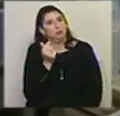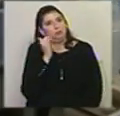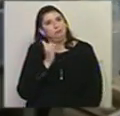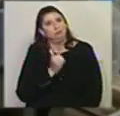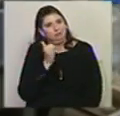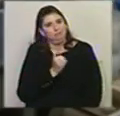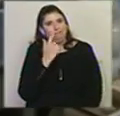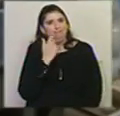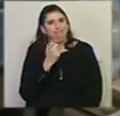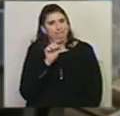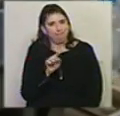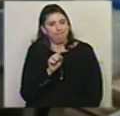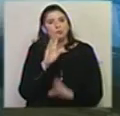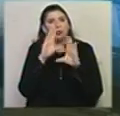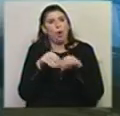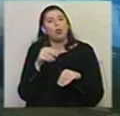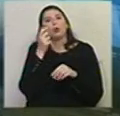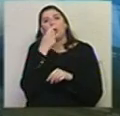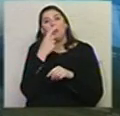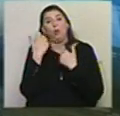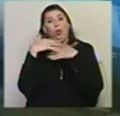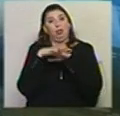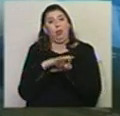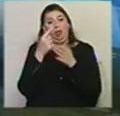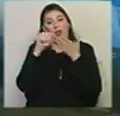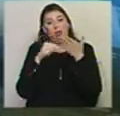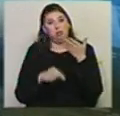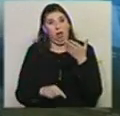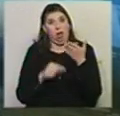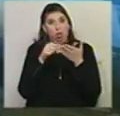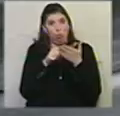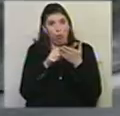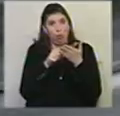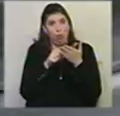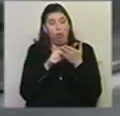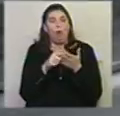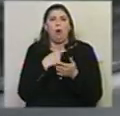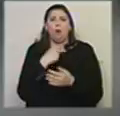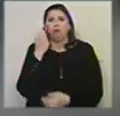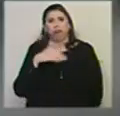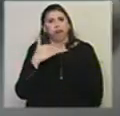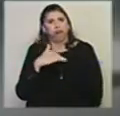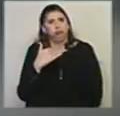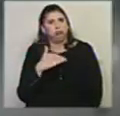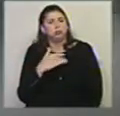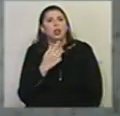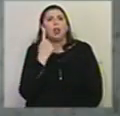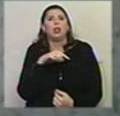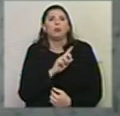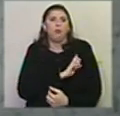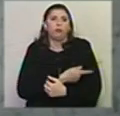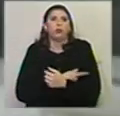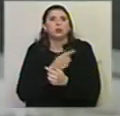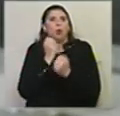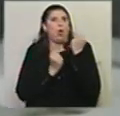todos los medicamentos que integran esta categoría comparten, como determinante unánime, el excesivo esfuerzo económico que conlleva su adquisición para